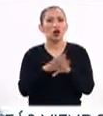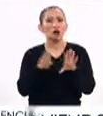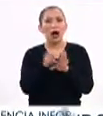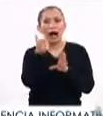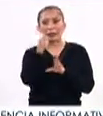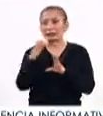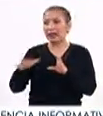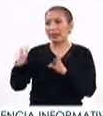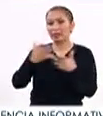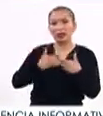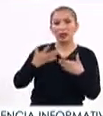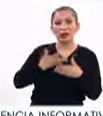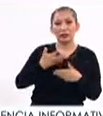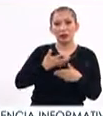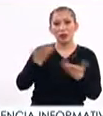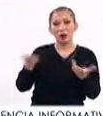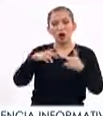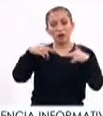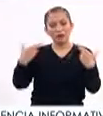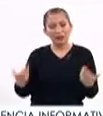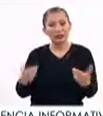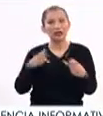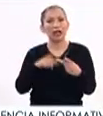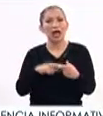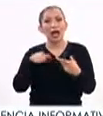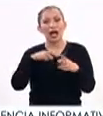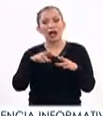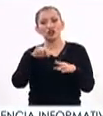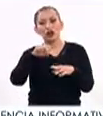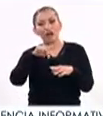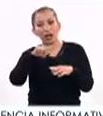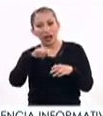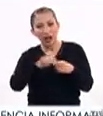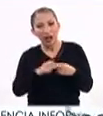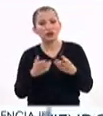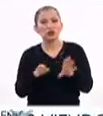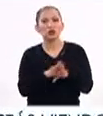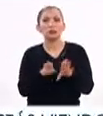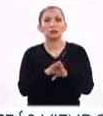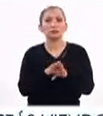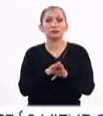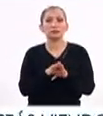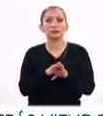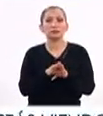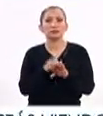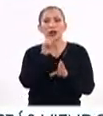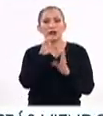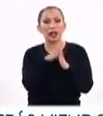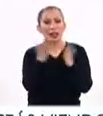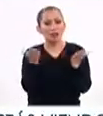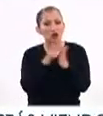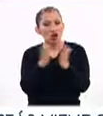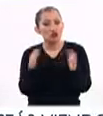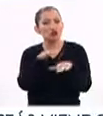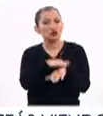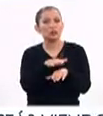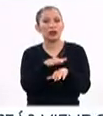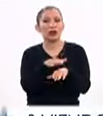así nosotros tenemos revistas, novelas, y también libros